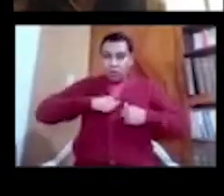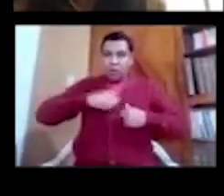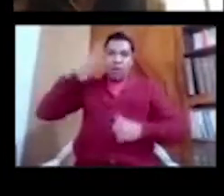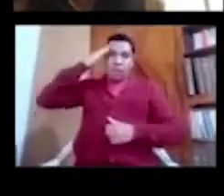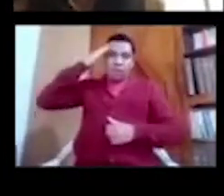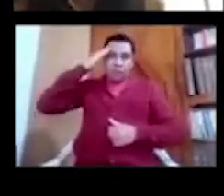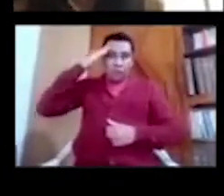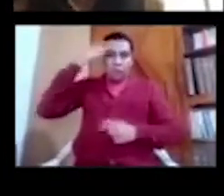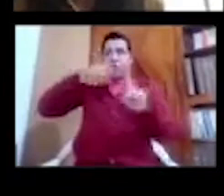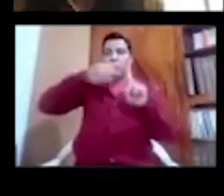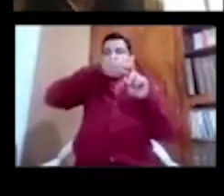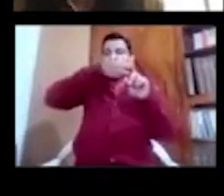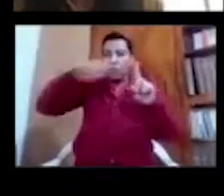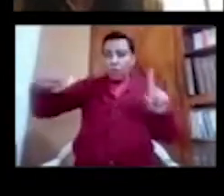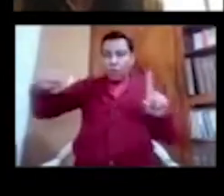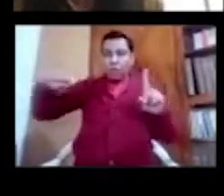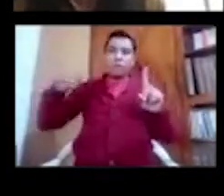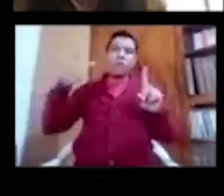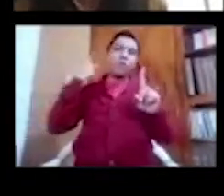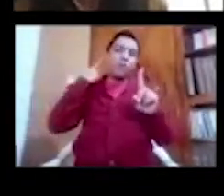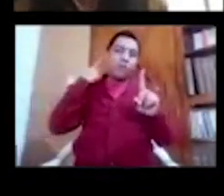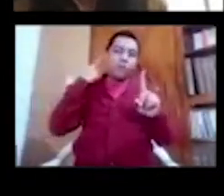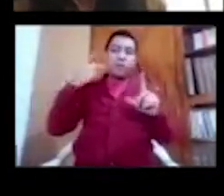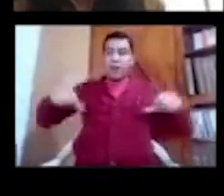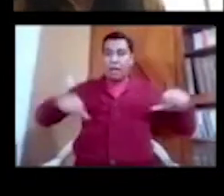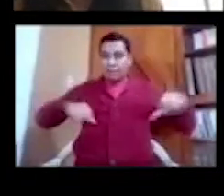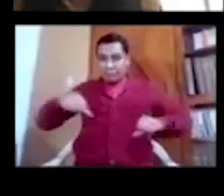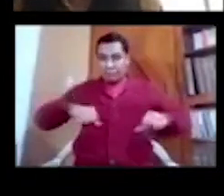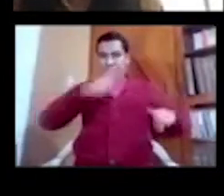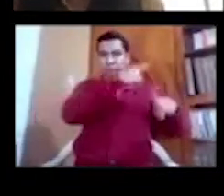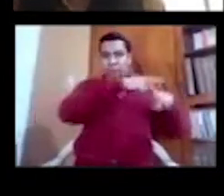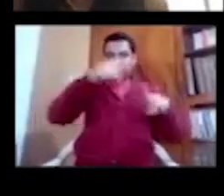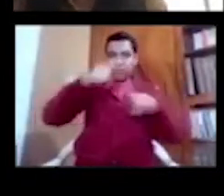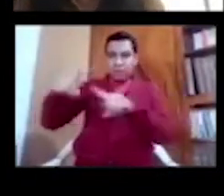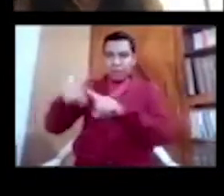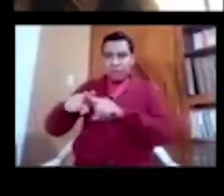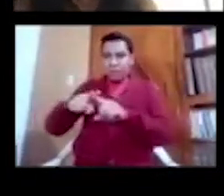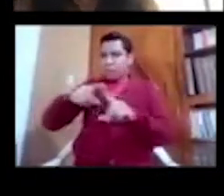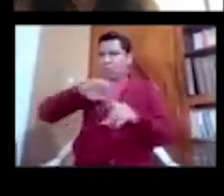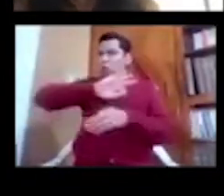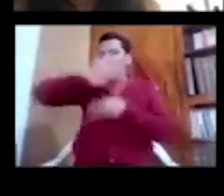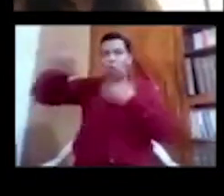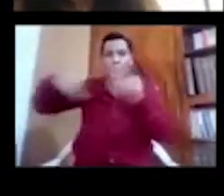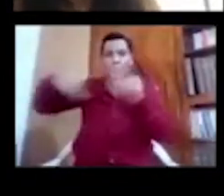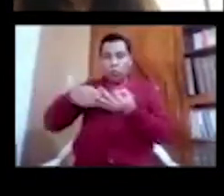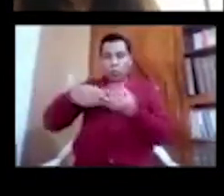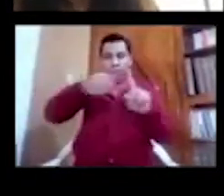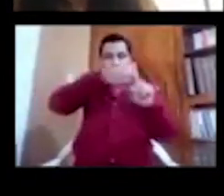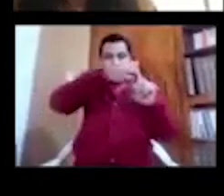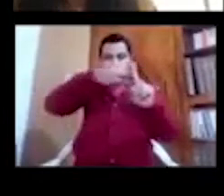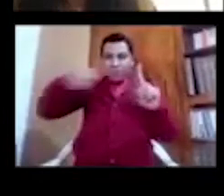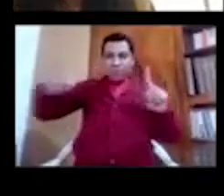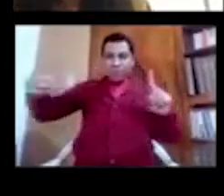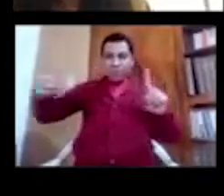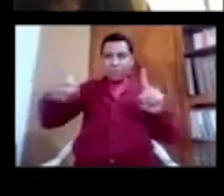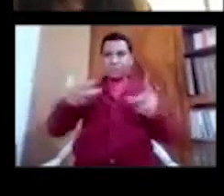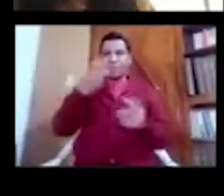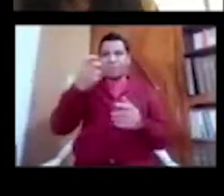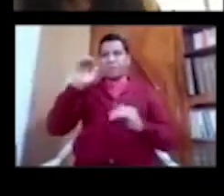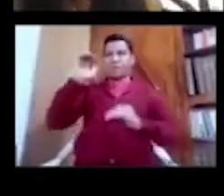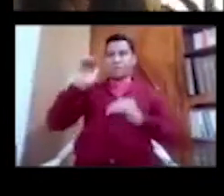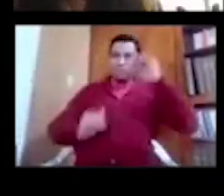un reparto de actividades, está todo estructurado y, por supuesto, eso genera desigualdades